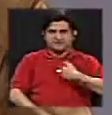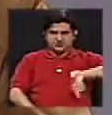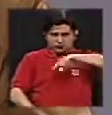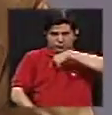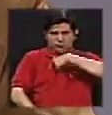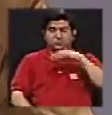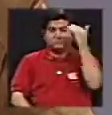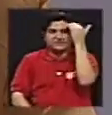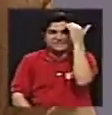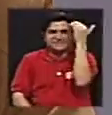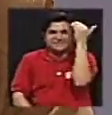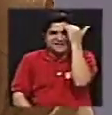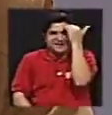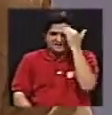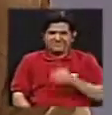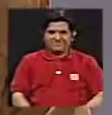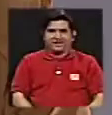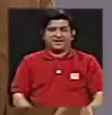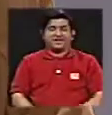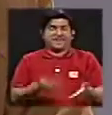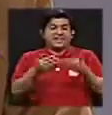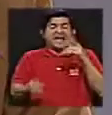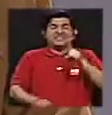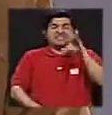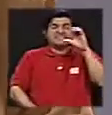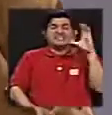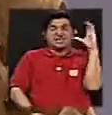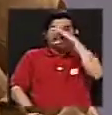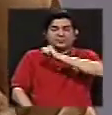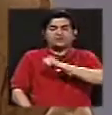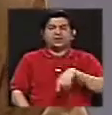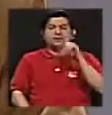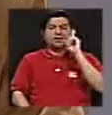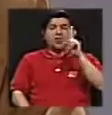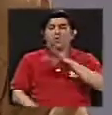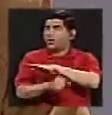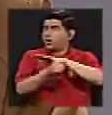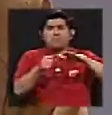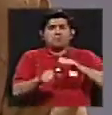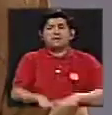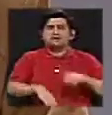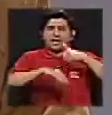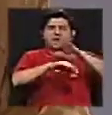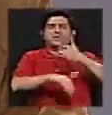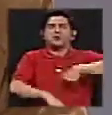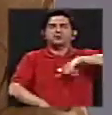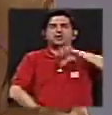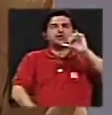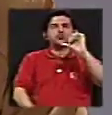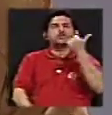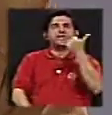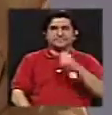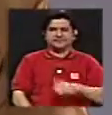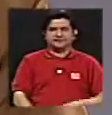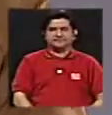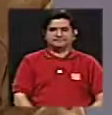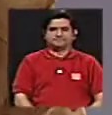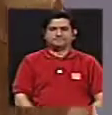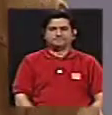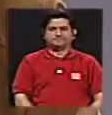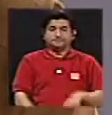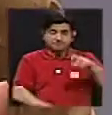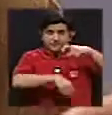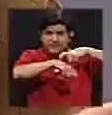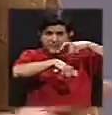a sabiendas de que, y teníamos cerca de 100 ya detectadas en ese momento, una era suficiente, le enviamos 10. Entonces, en